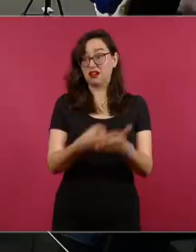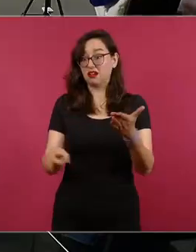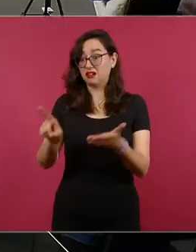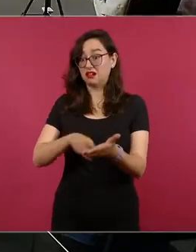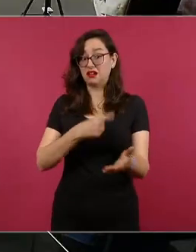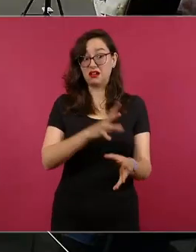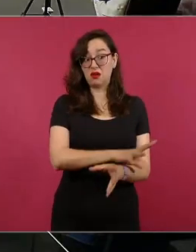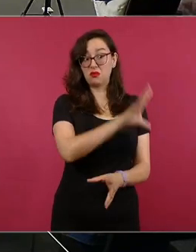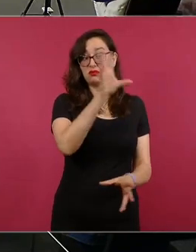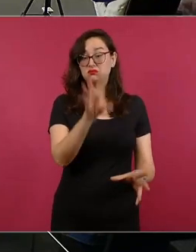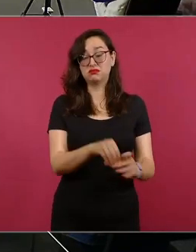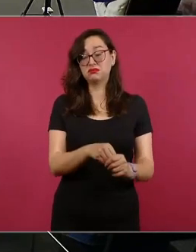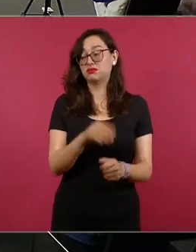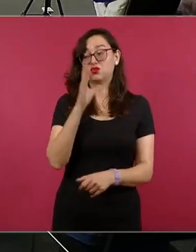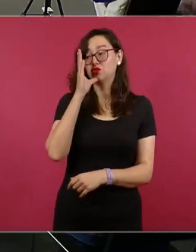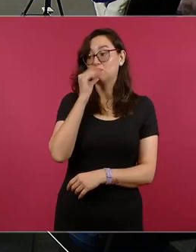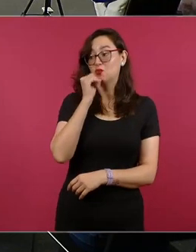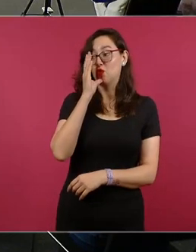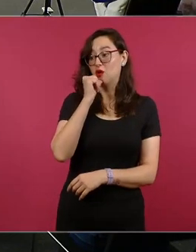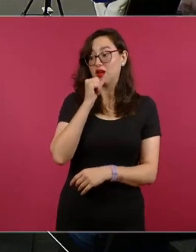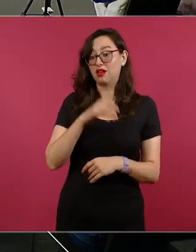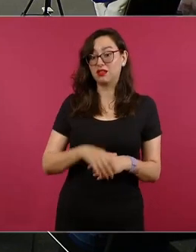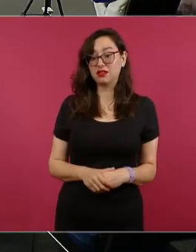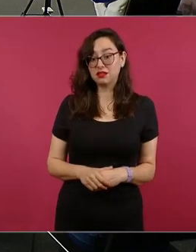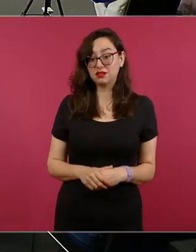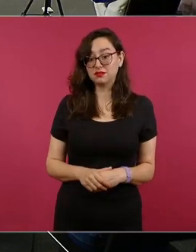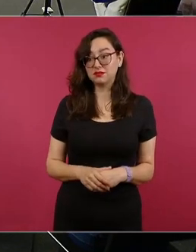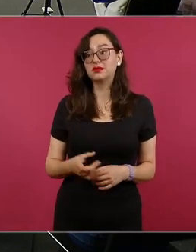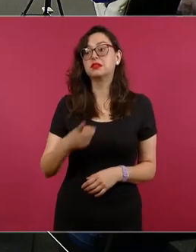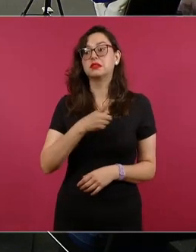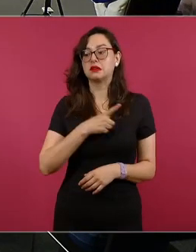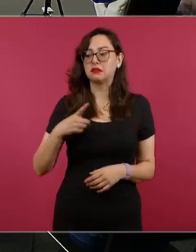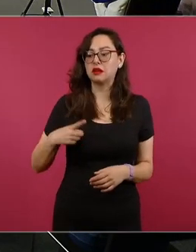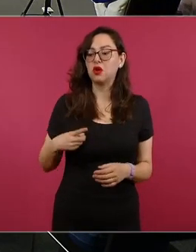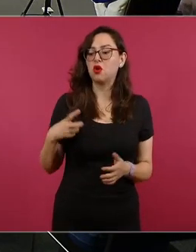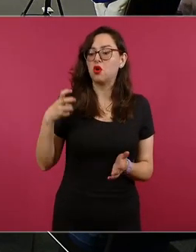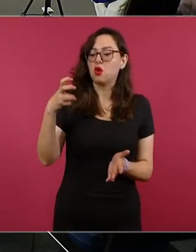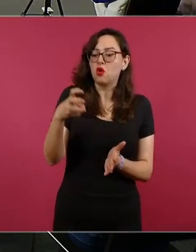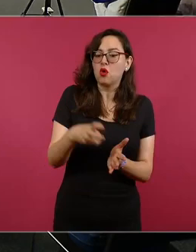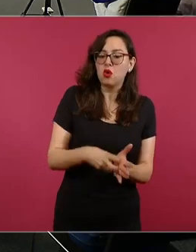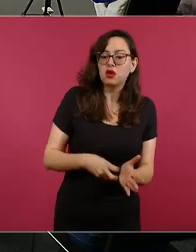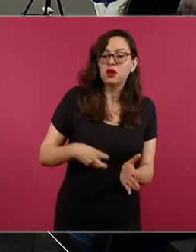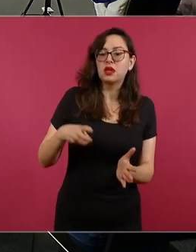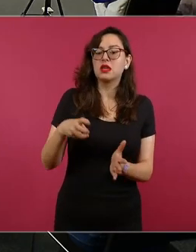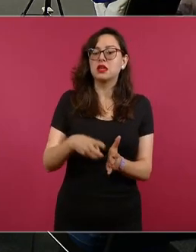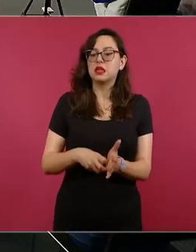pues esto compensarlo de otra manera